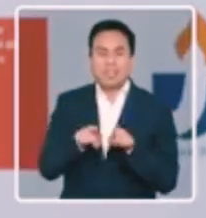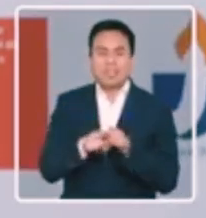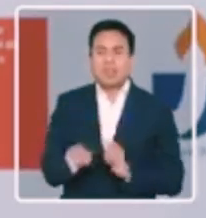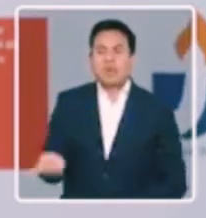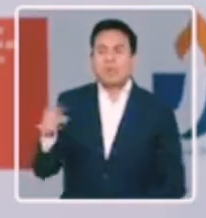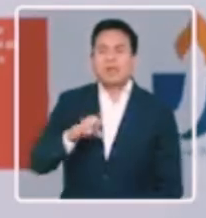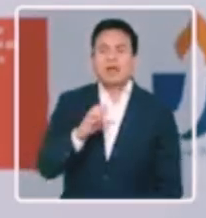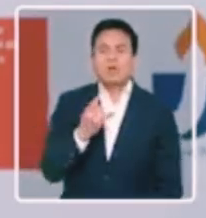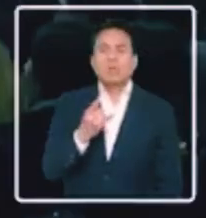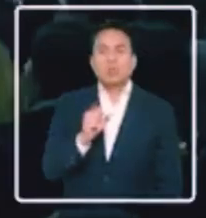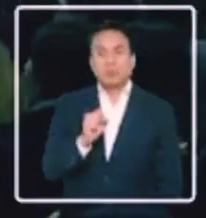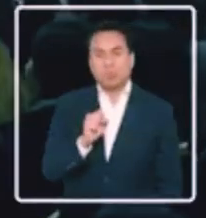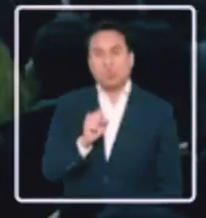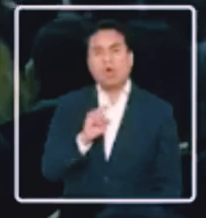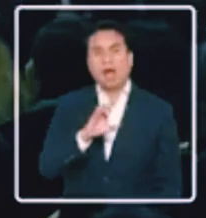curacautín